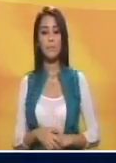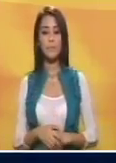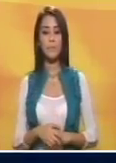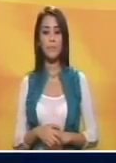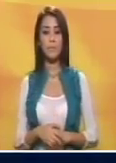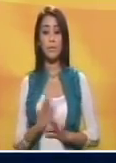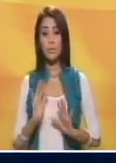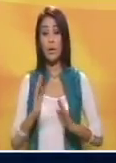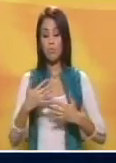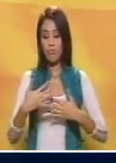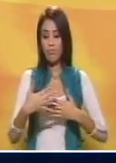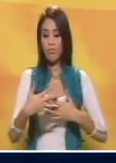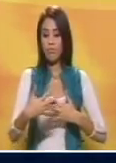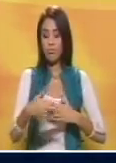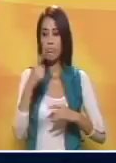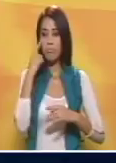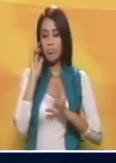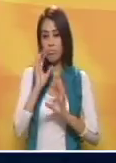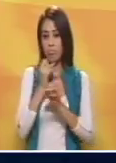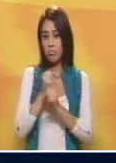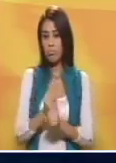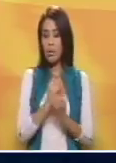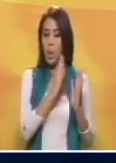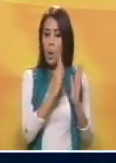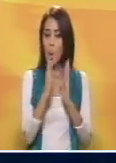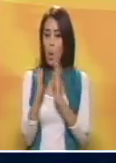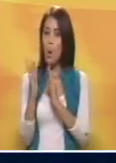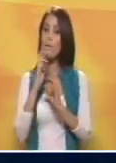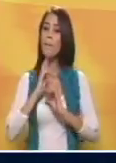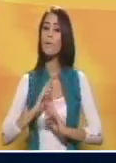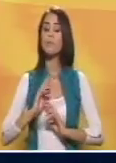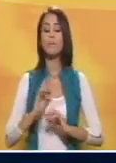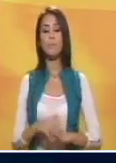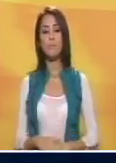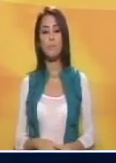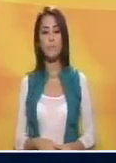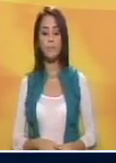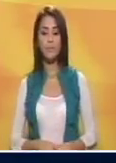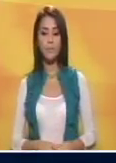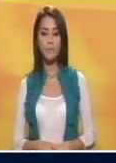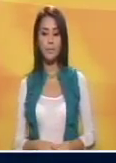darle chance para que cada una de estas organizaciones puedan responder.